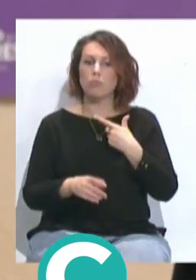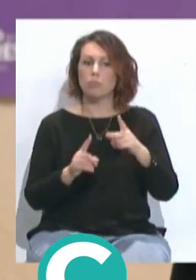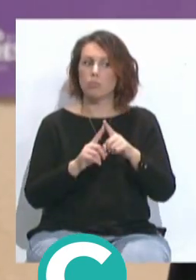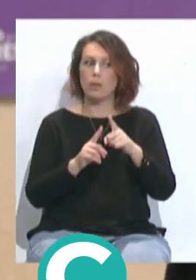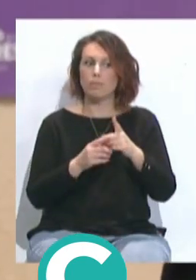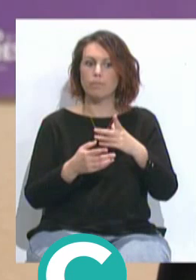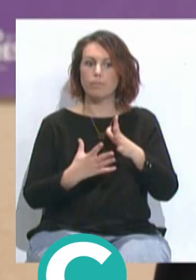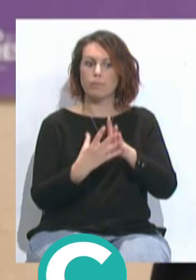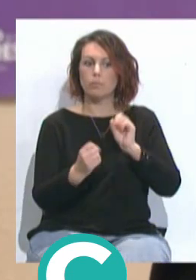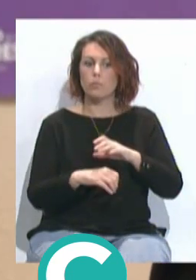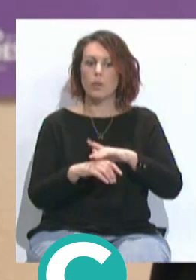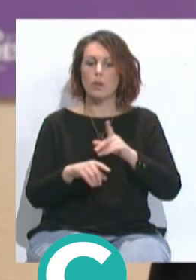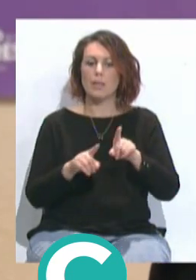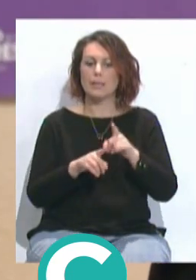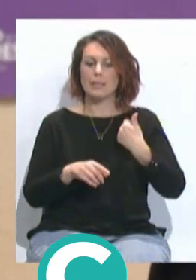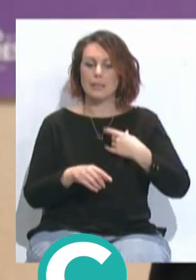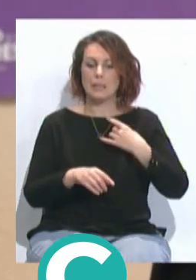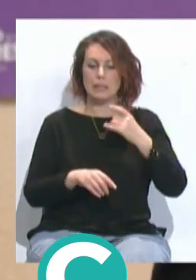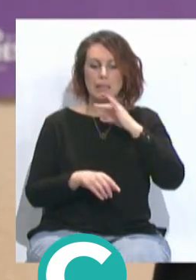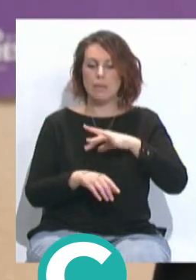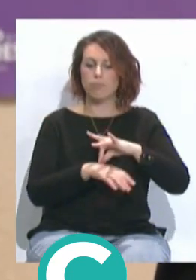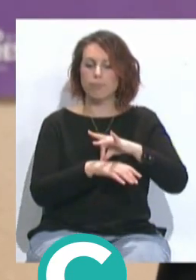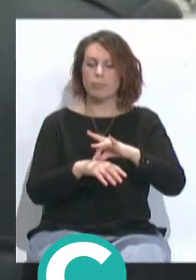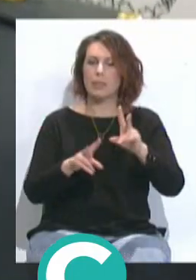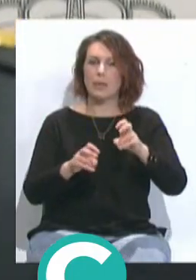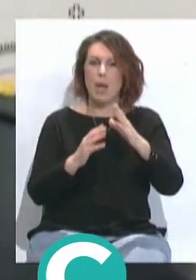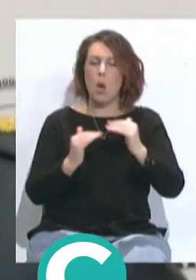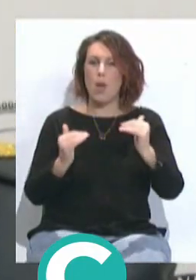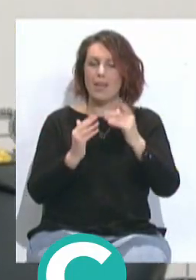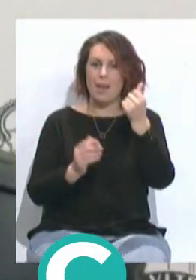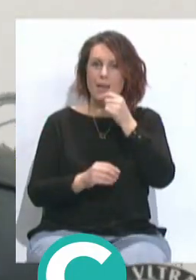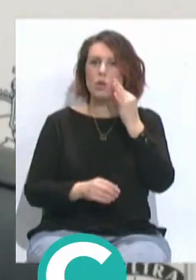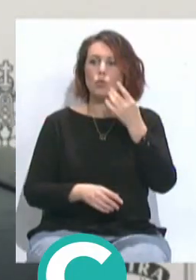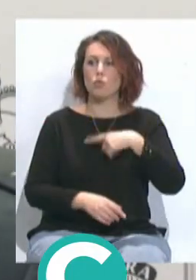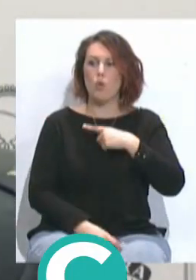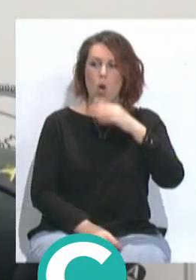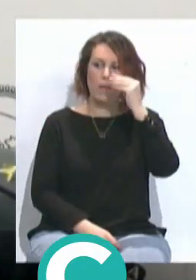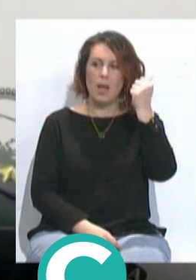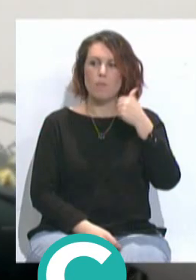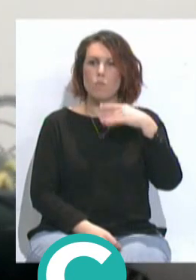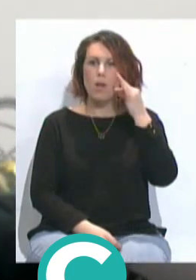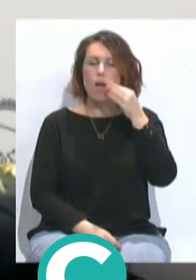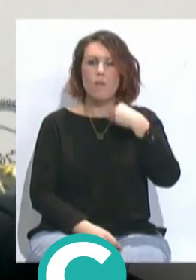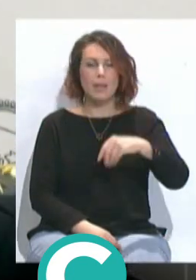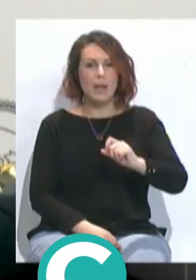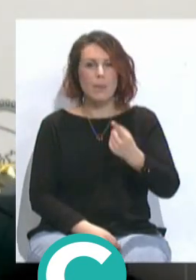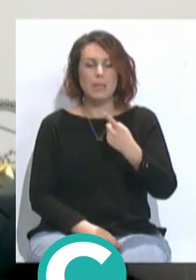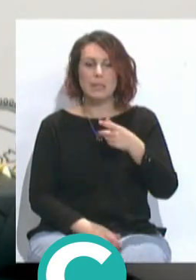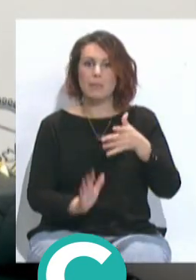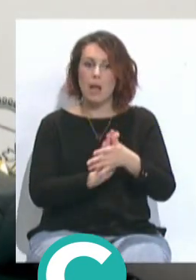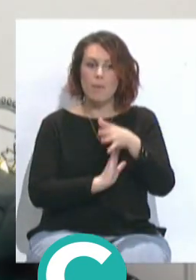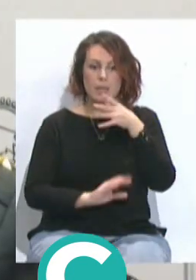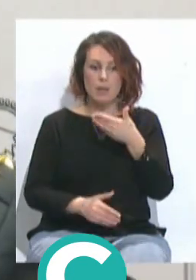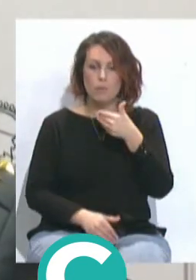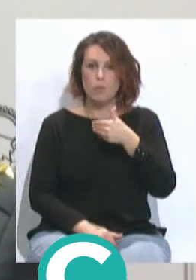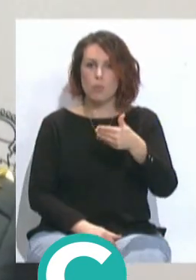escrito una hoja de ruta en materia de igualdad de género. No podemos olvidarnos de las mujeres más jóvenes que son el presente y el